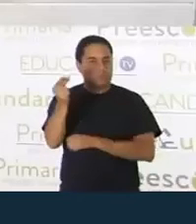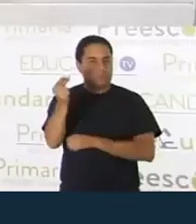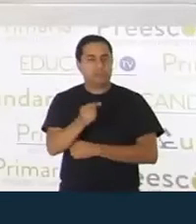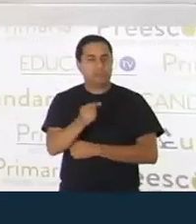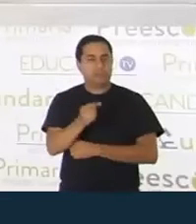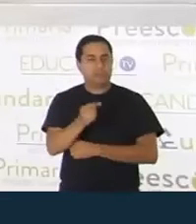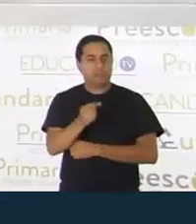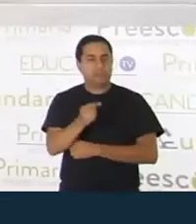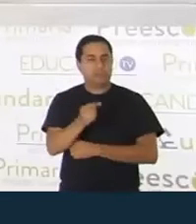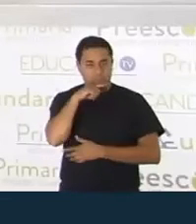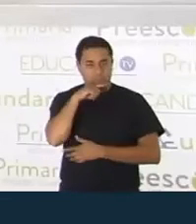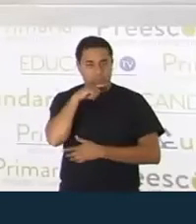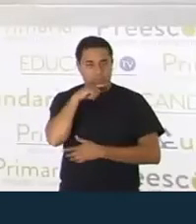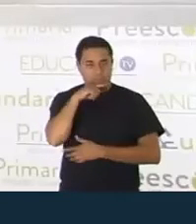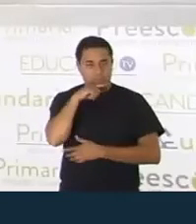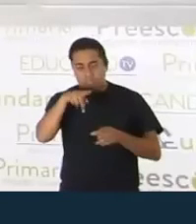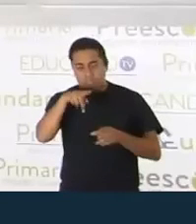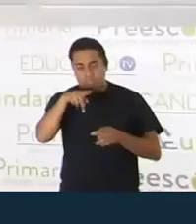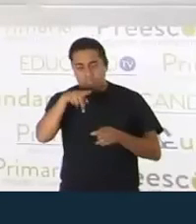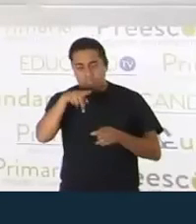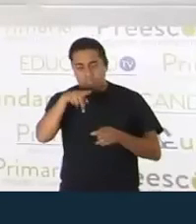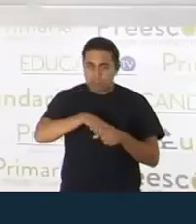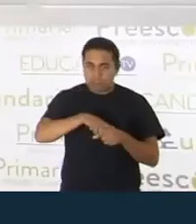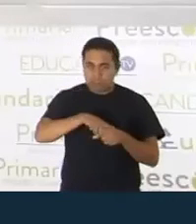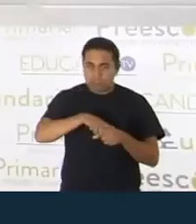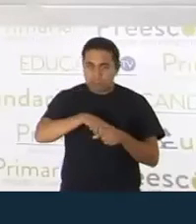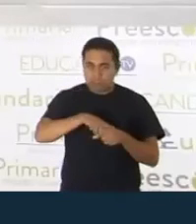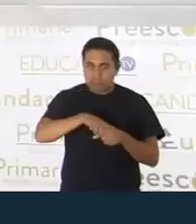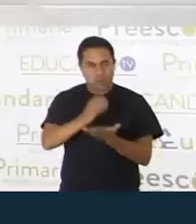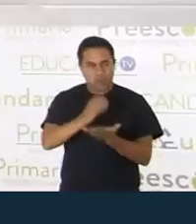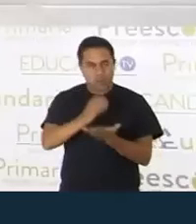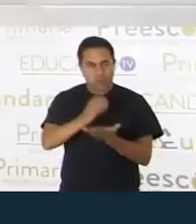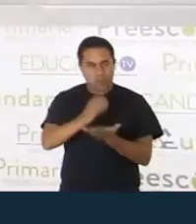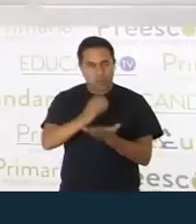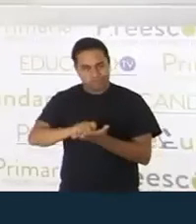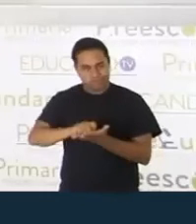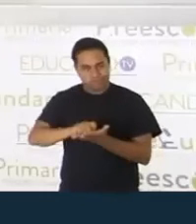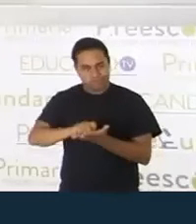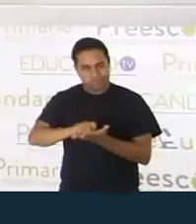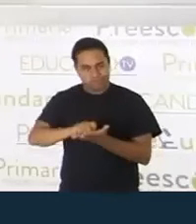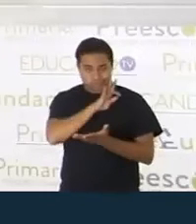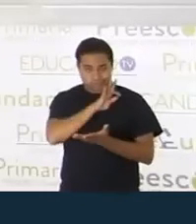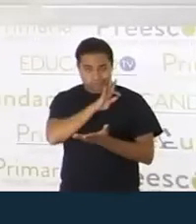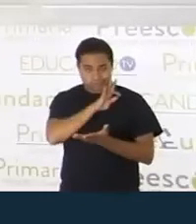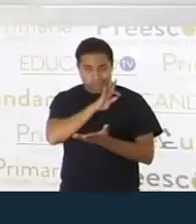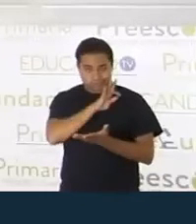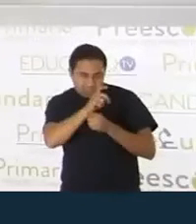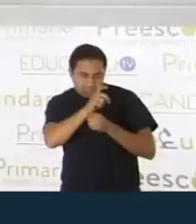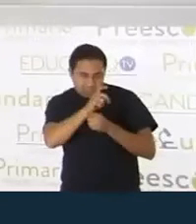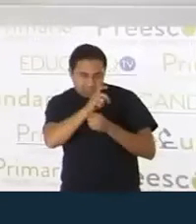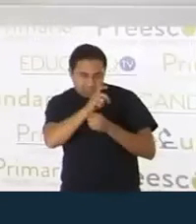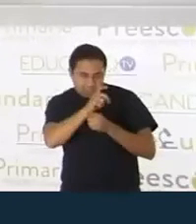lápiz, una pluma, colores y una libreta, en la cual tú podrás anotar todas